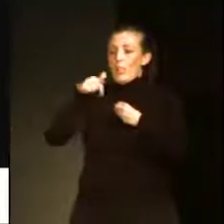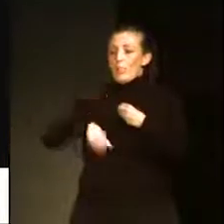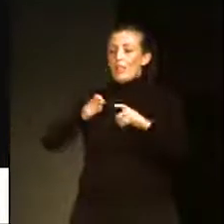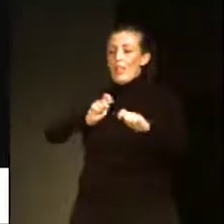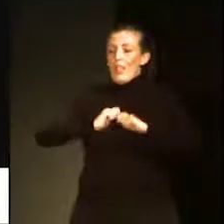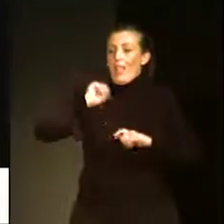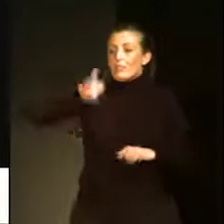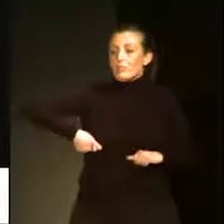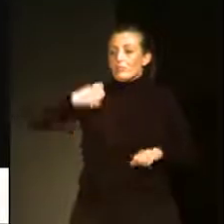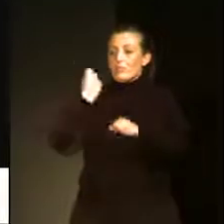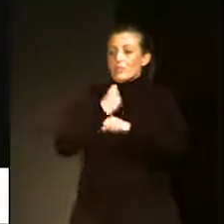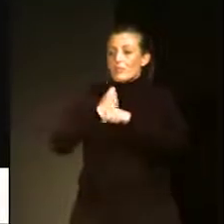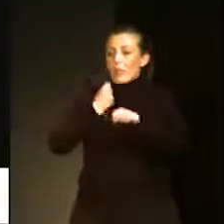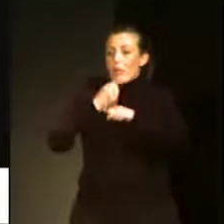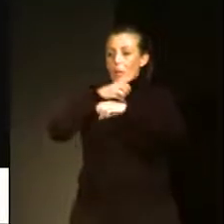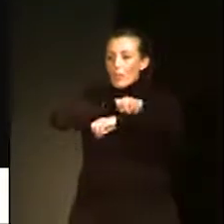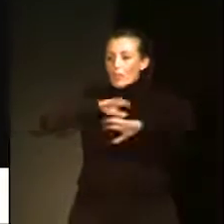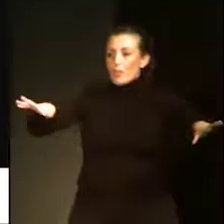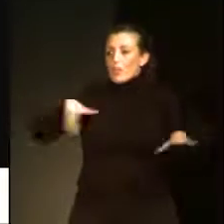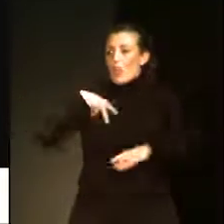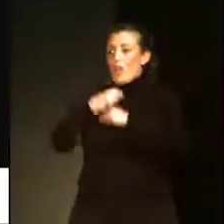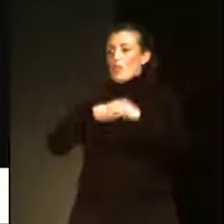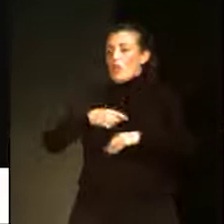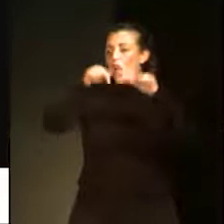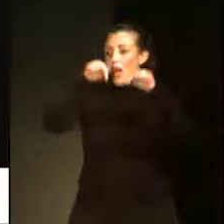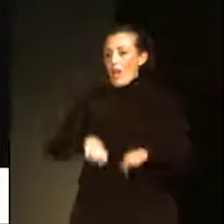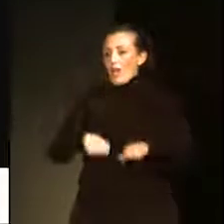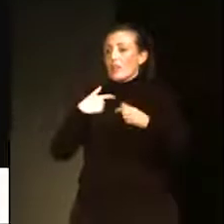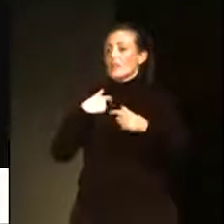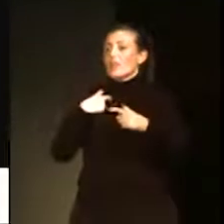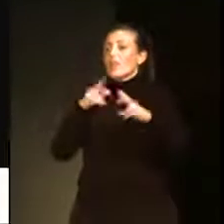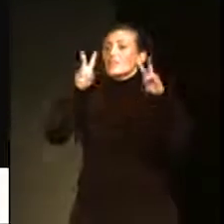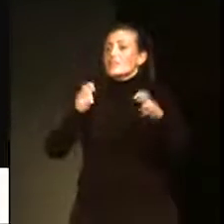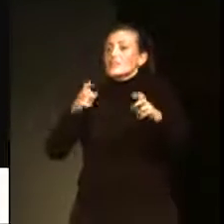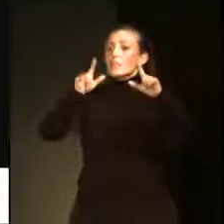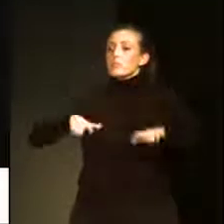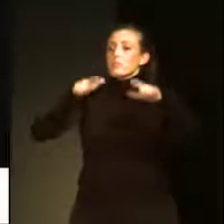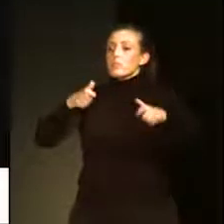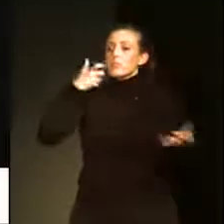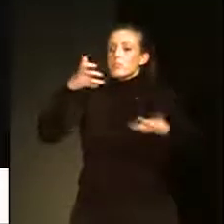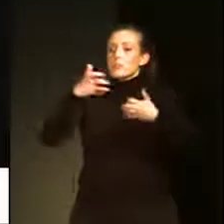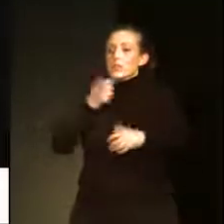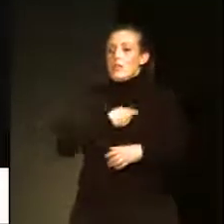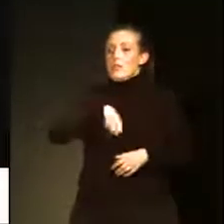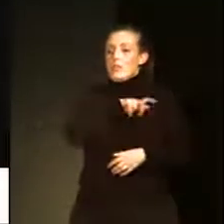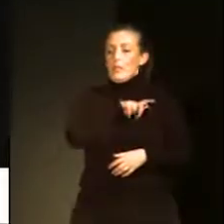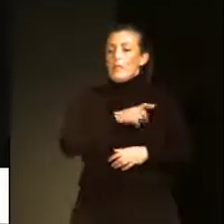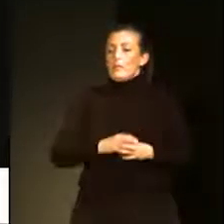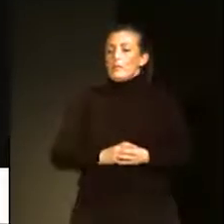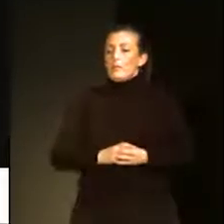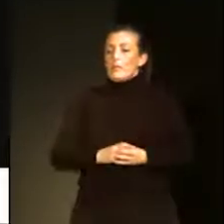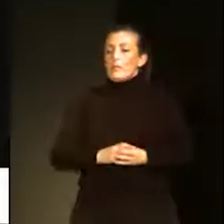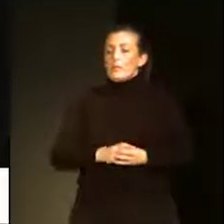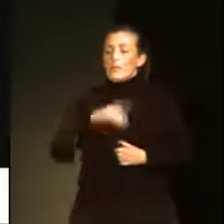enriquecen nuestra labor de difusión de lo que se está haciendo en este campo de las artes escénicas en España. Desde